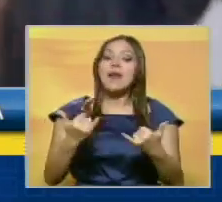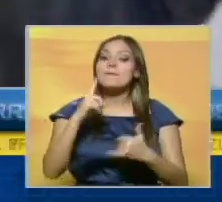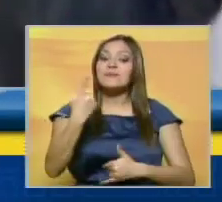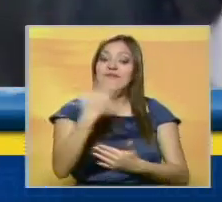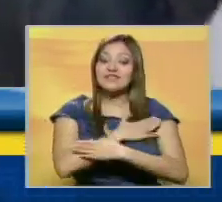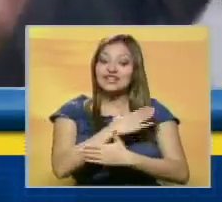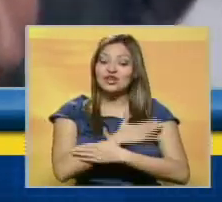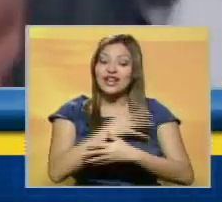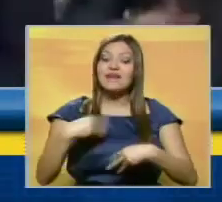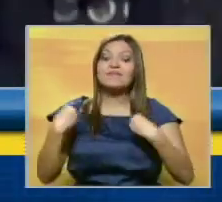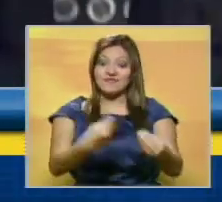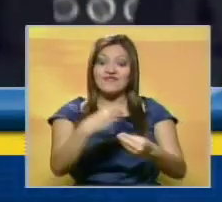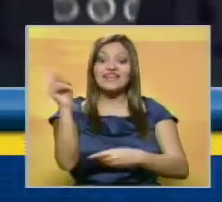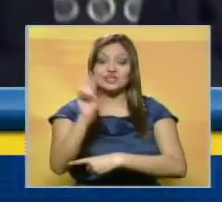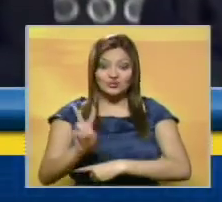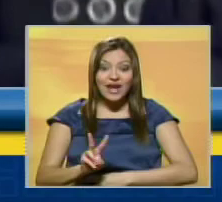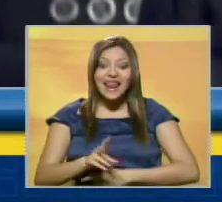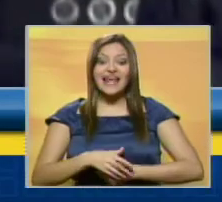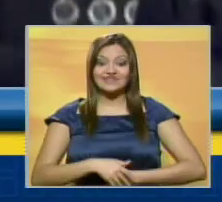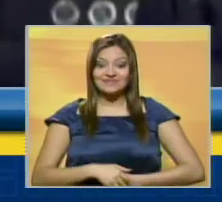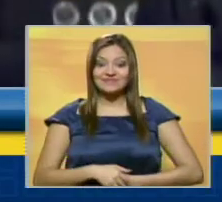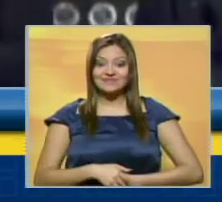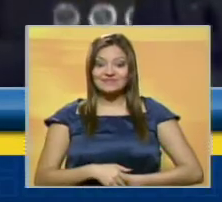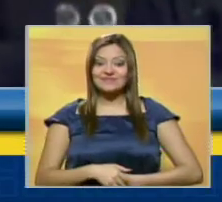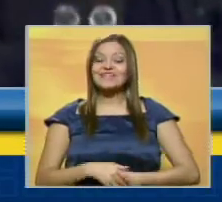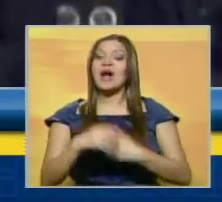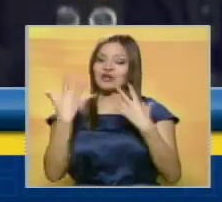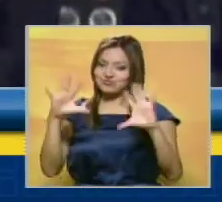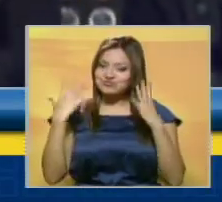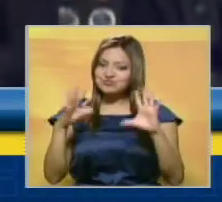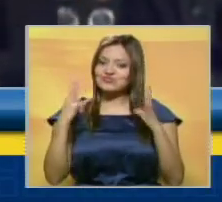primer Goya para Venezuela.